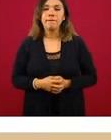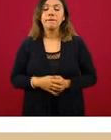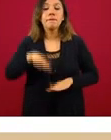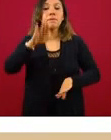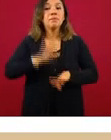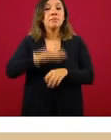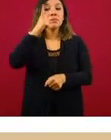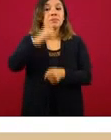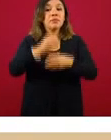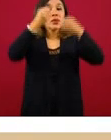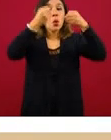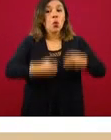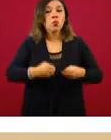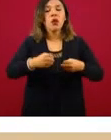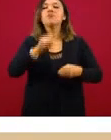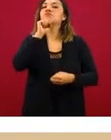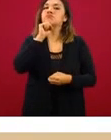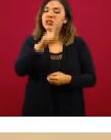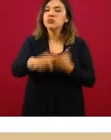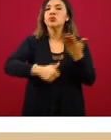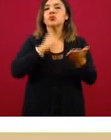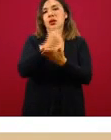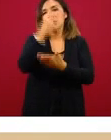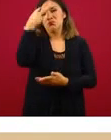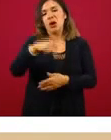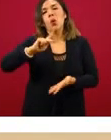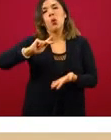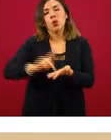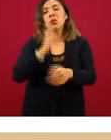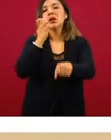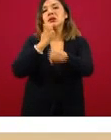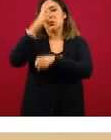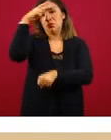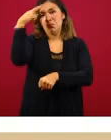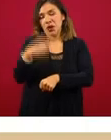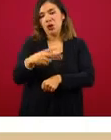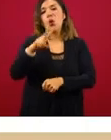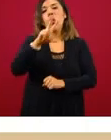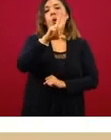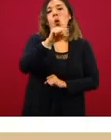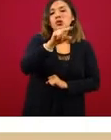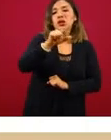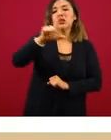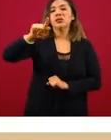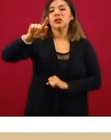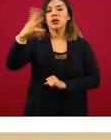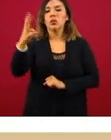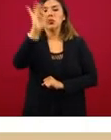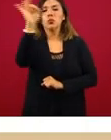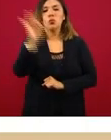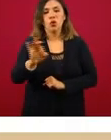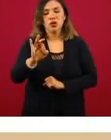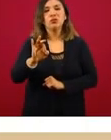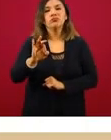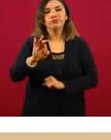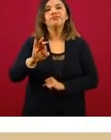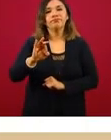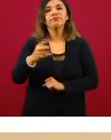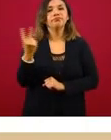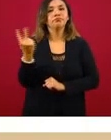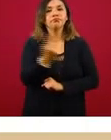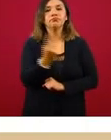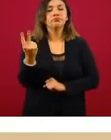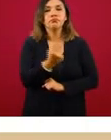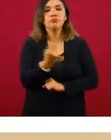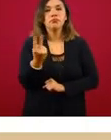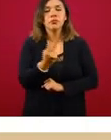mayor ocupación vuelve a ser nuevamente la Ciudad de México y el Estado de México, con 80 y 74%